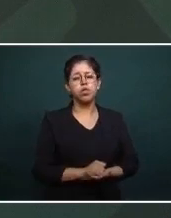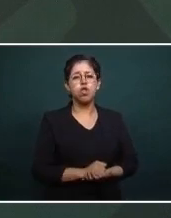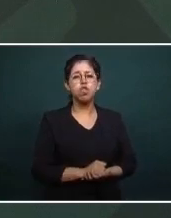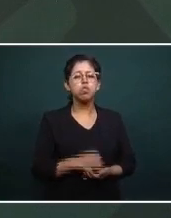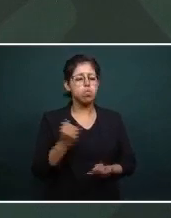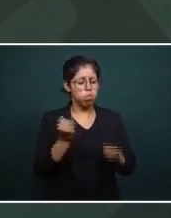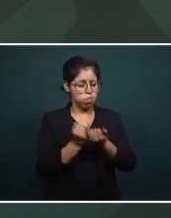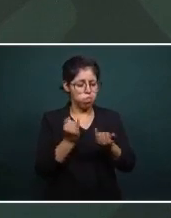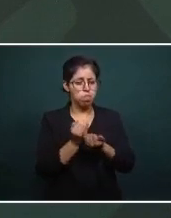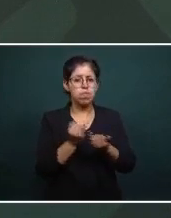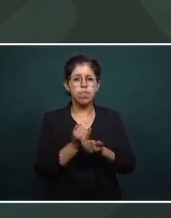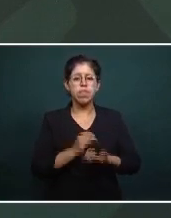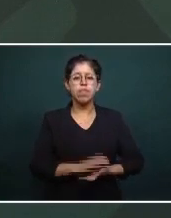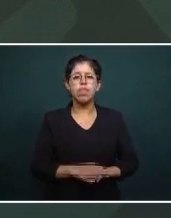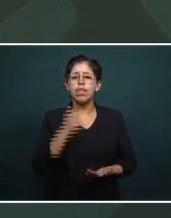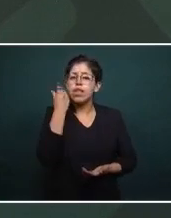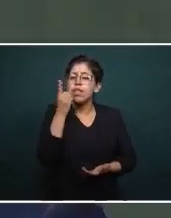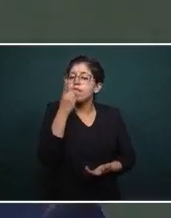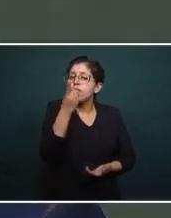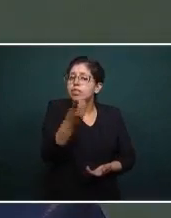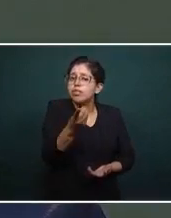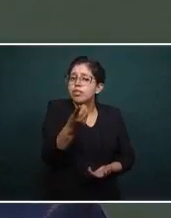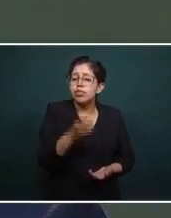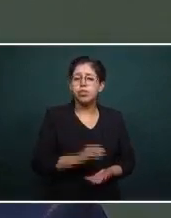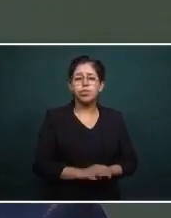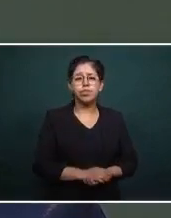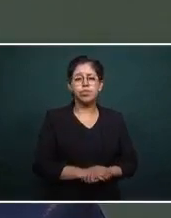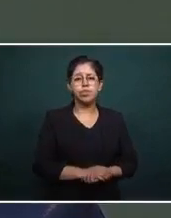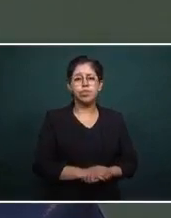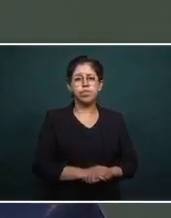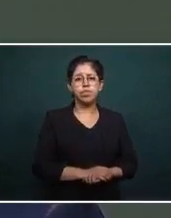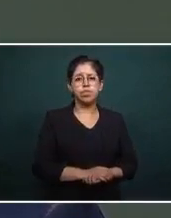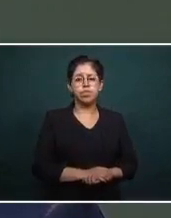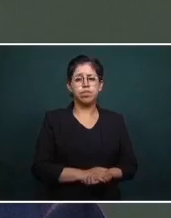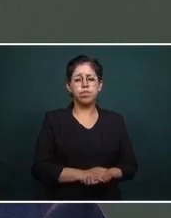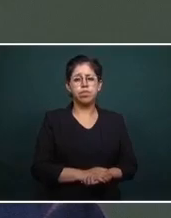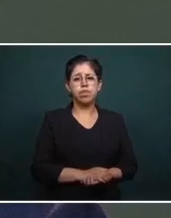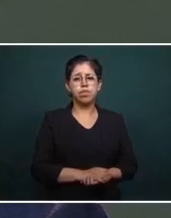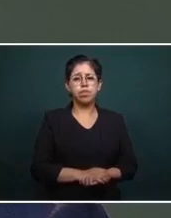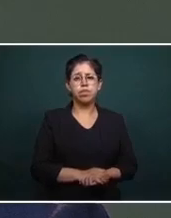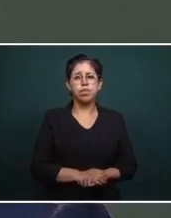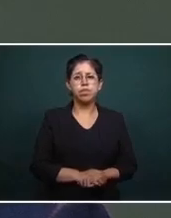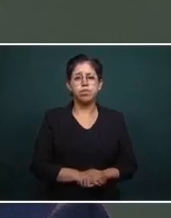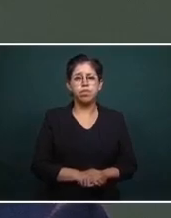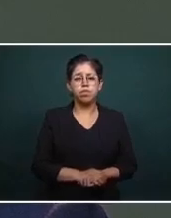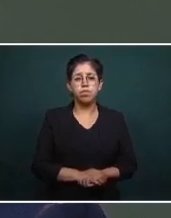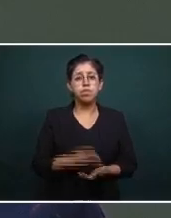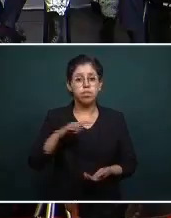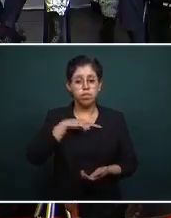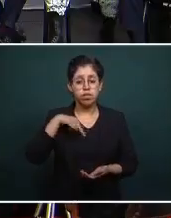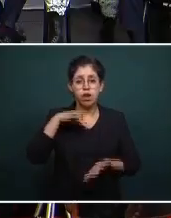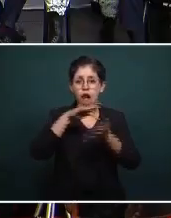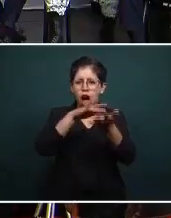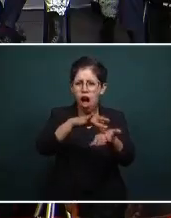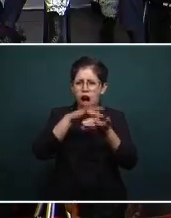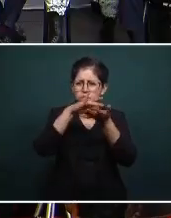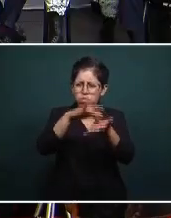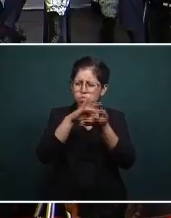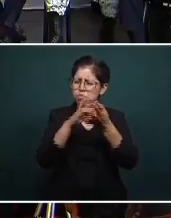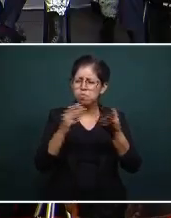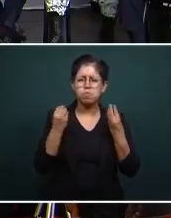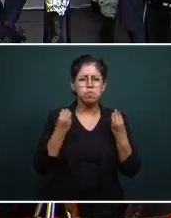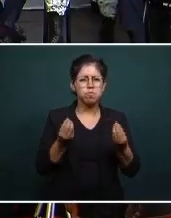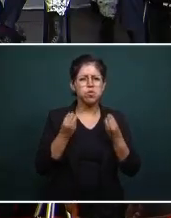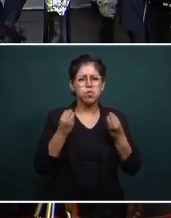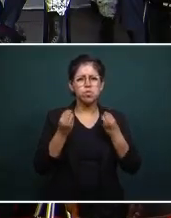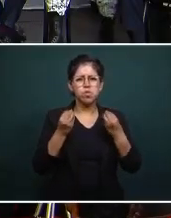aprovecho para decir que se está apoyando y se va a apoyar mucho más